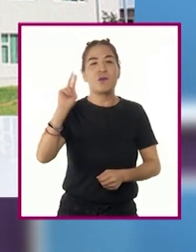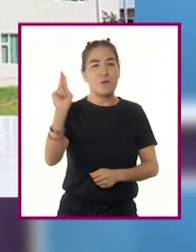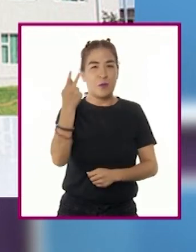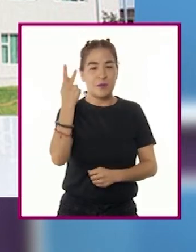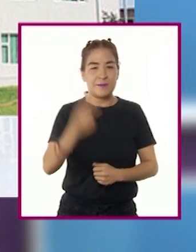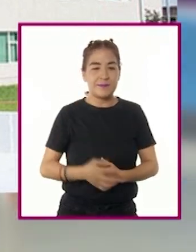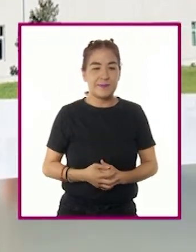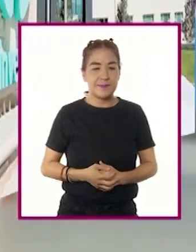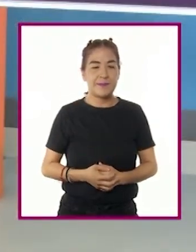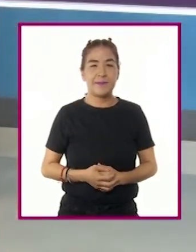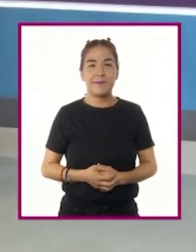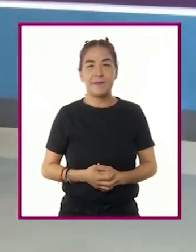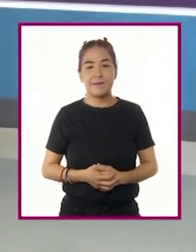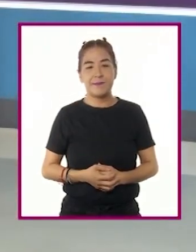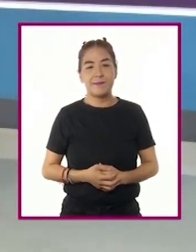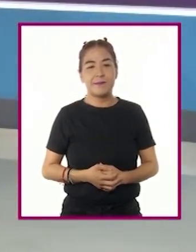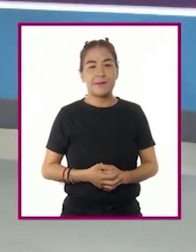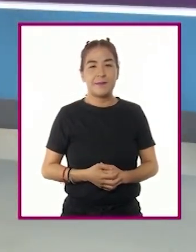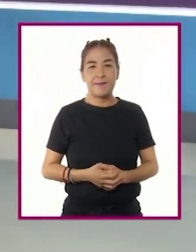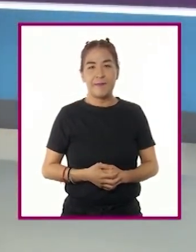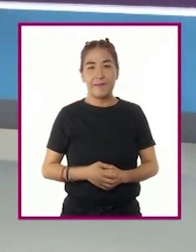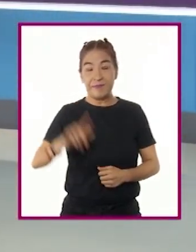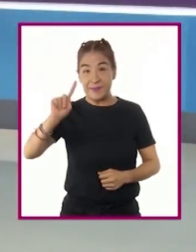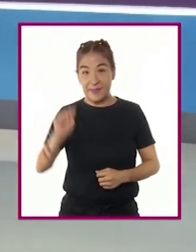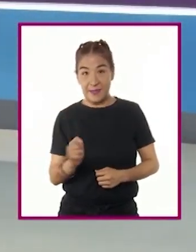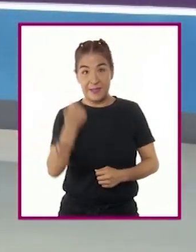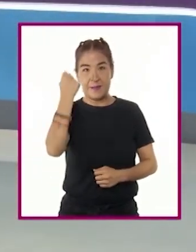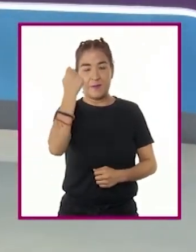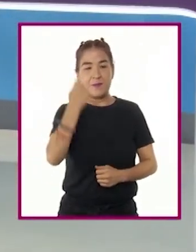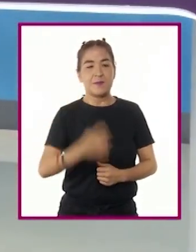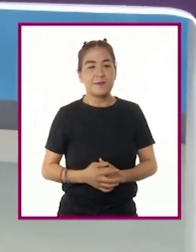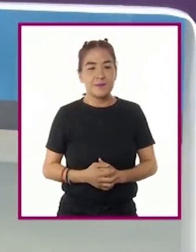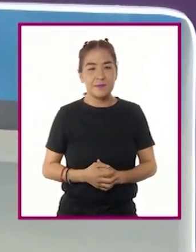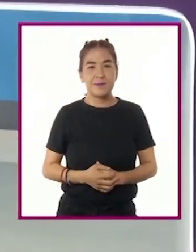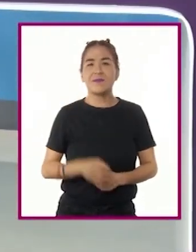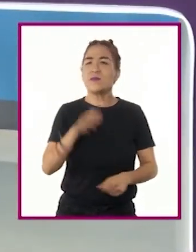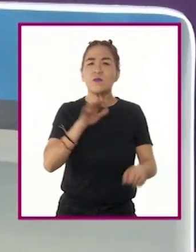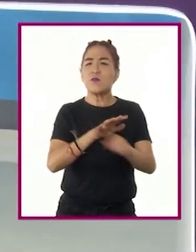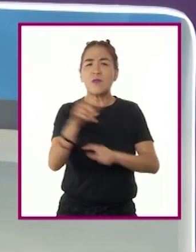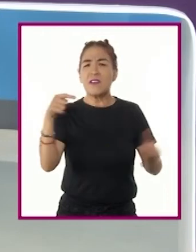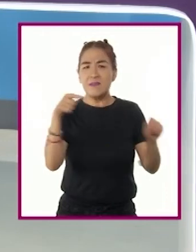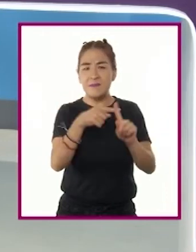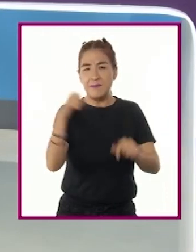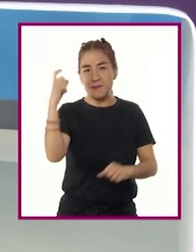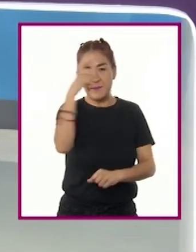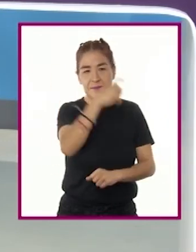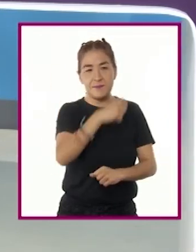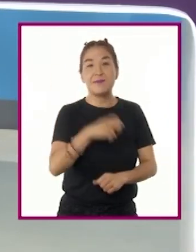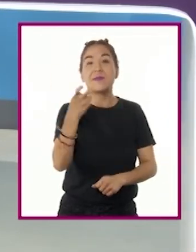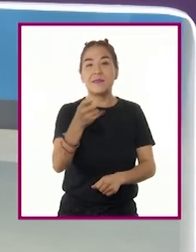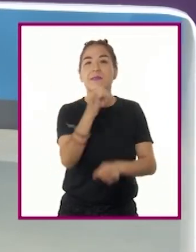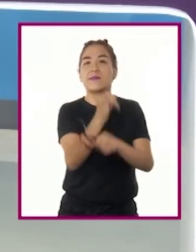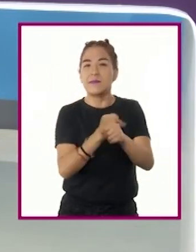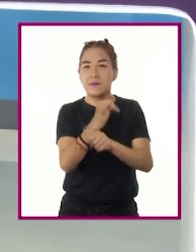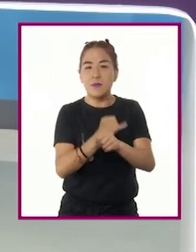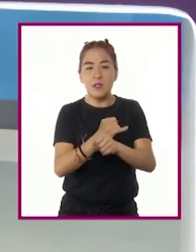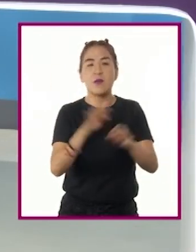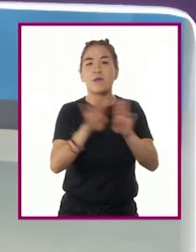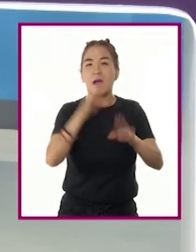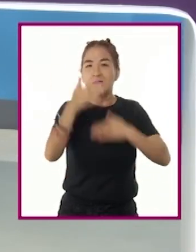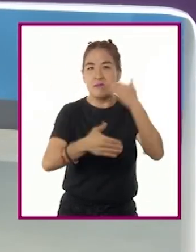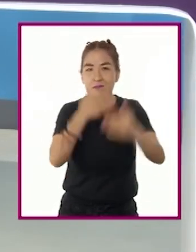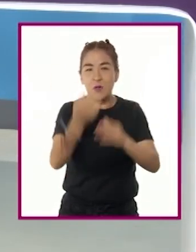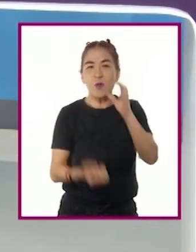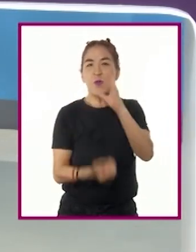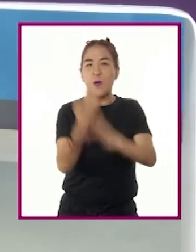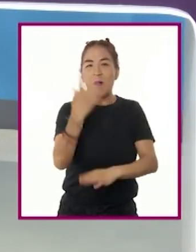otros. En cuanto a tecnología, uno de los retos es incrementar los programas de investigación en innovación